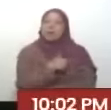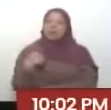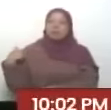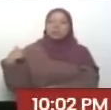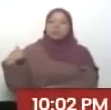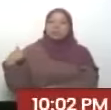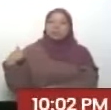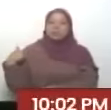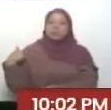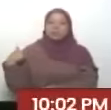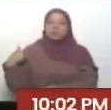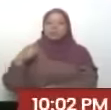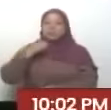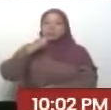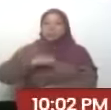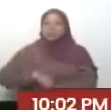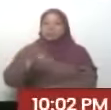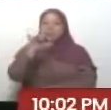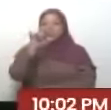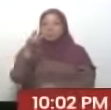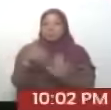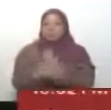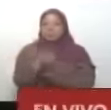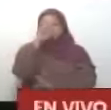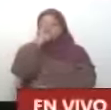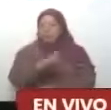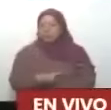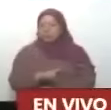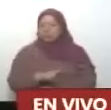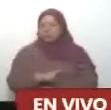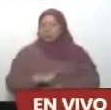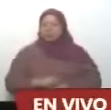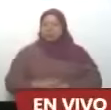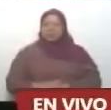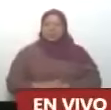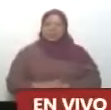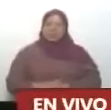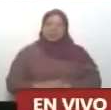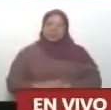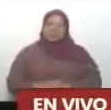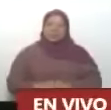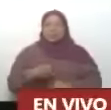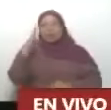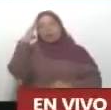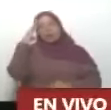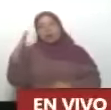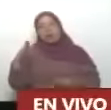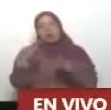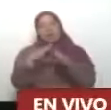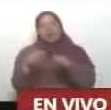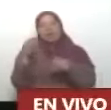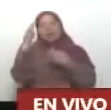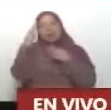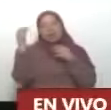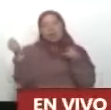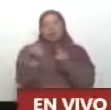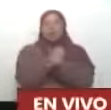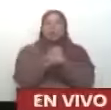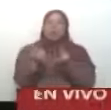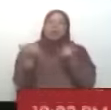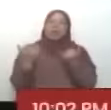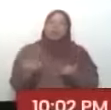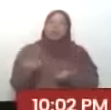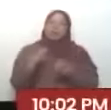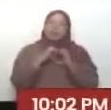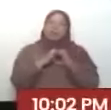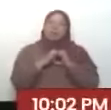contigo. Y está claro que se respeta. Más ahí nada. Saluda a todos los artistas que están ahí echándole con todo el